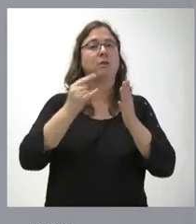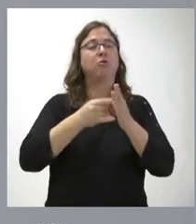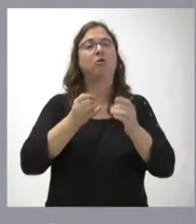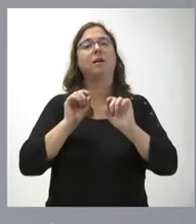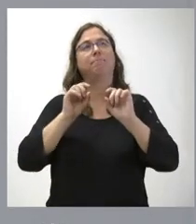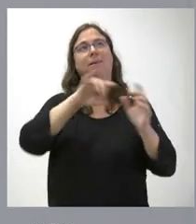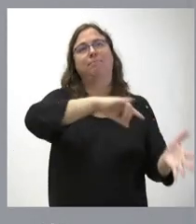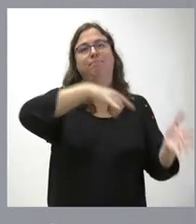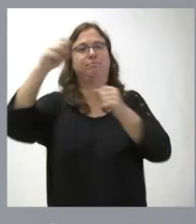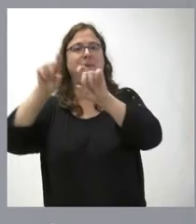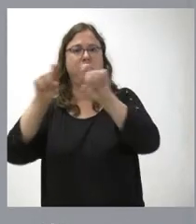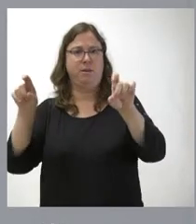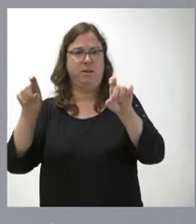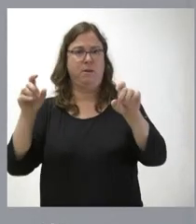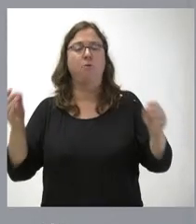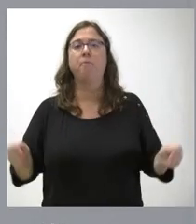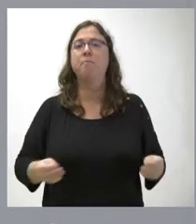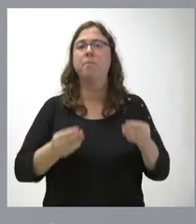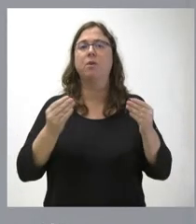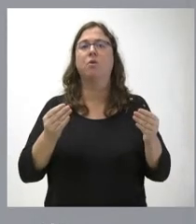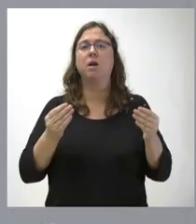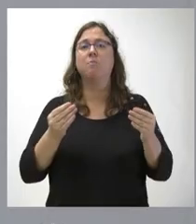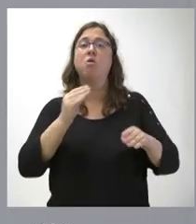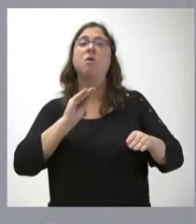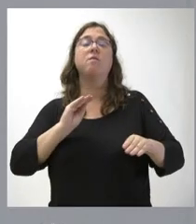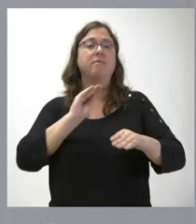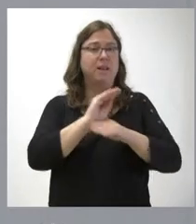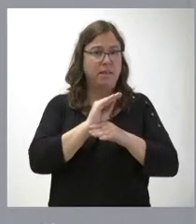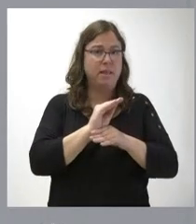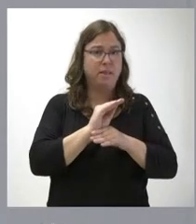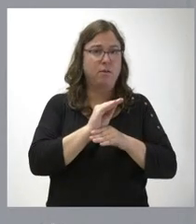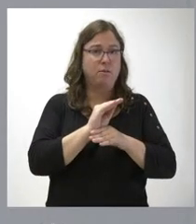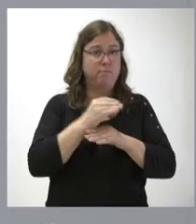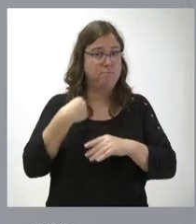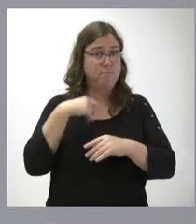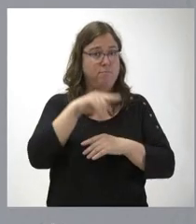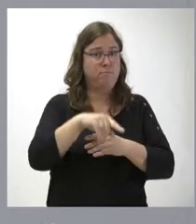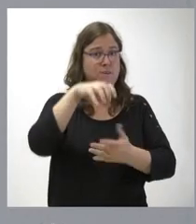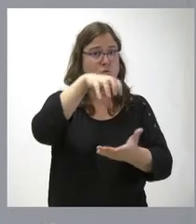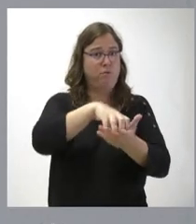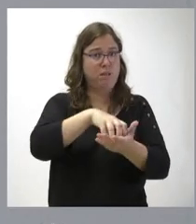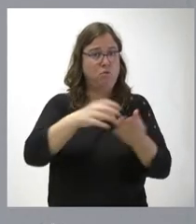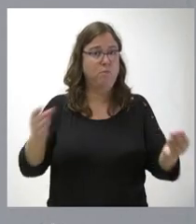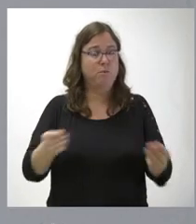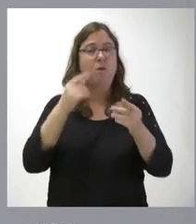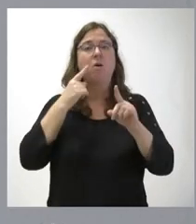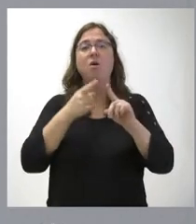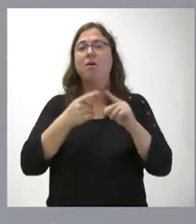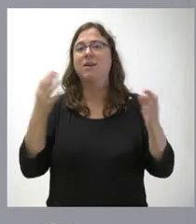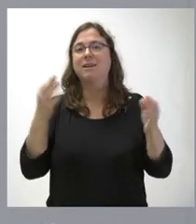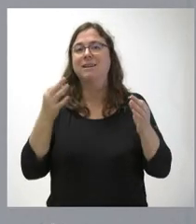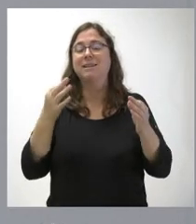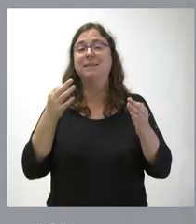empresas se mejora la financiación de estos centros tecnológicos con el objetivo de incrementar la